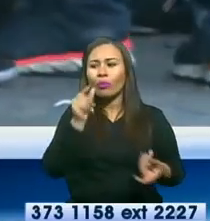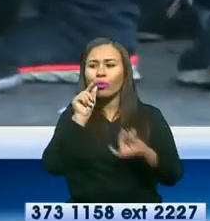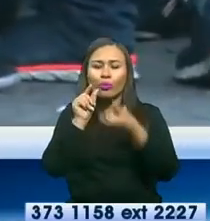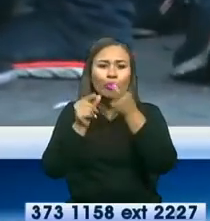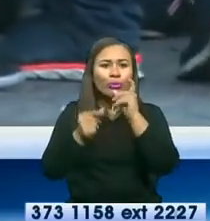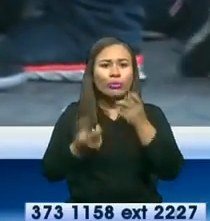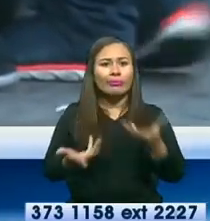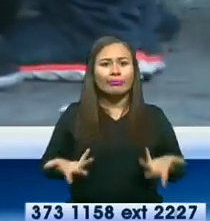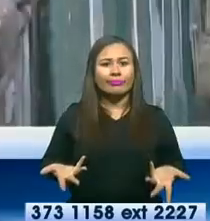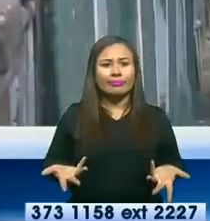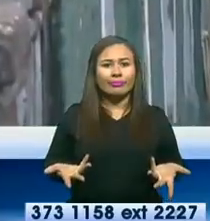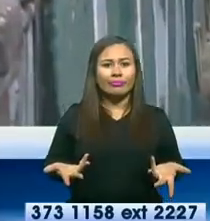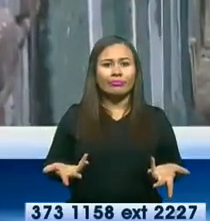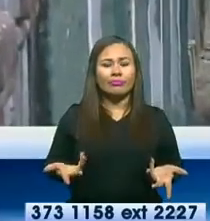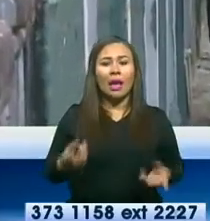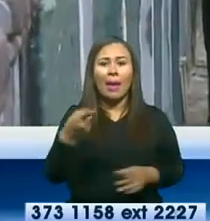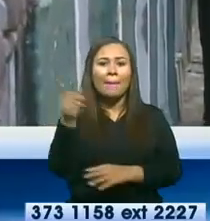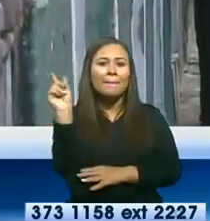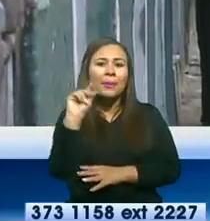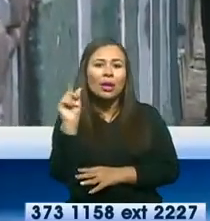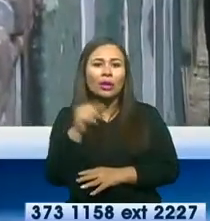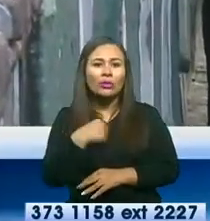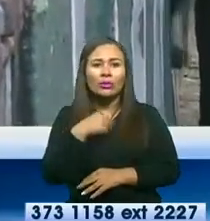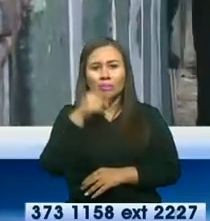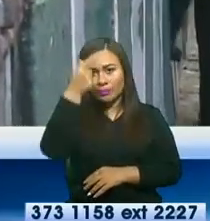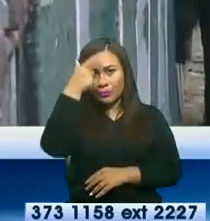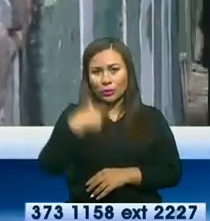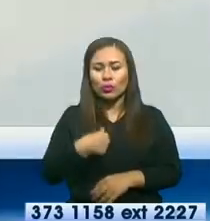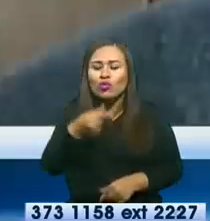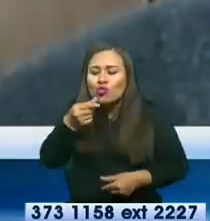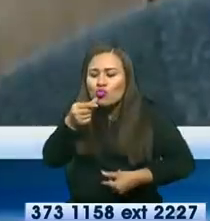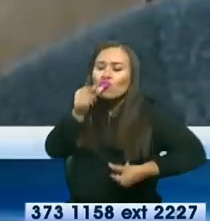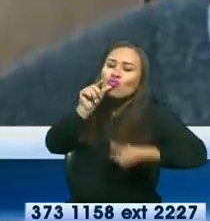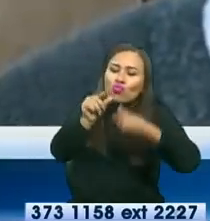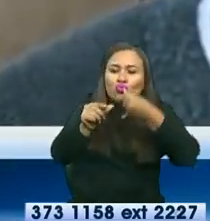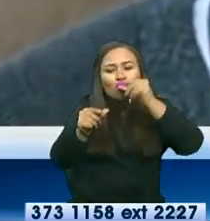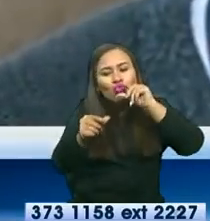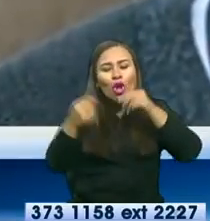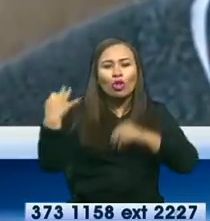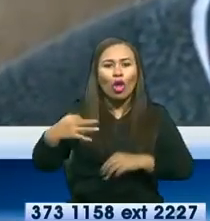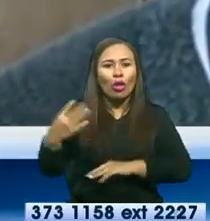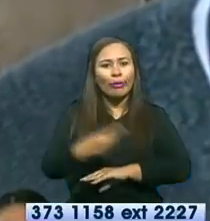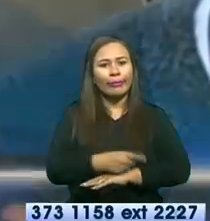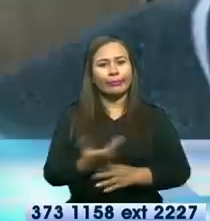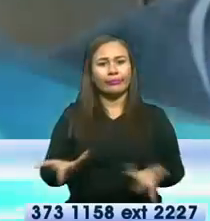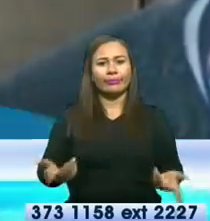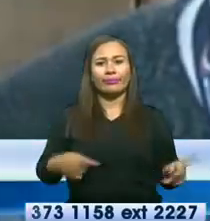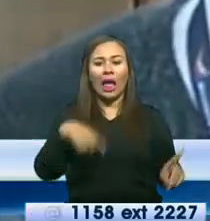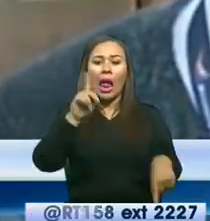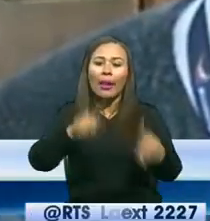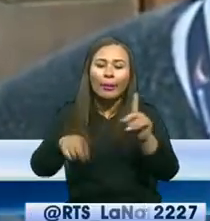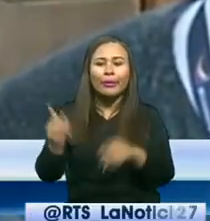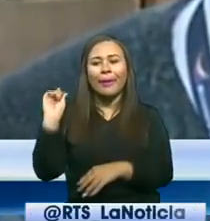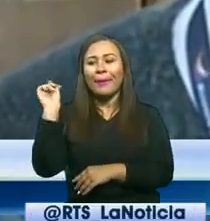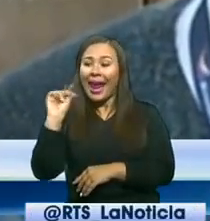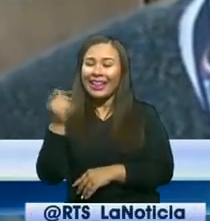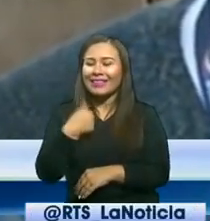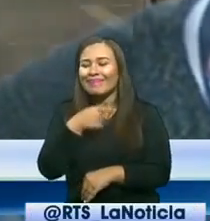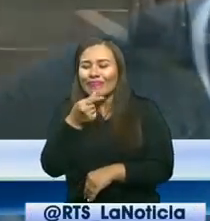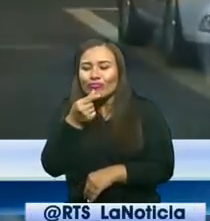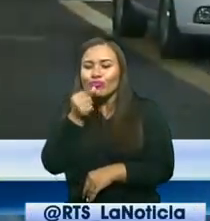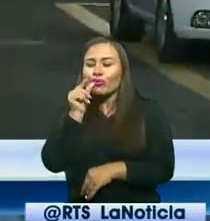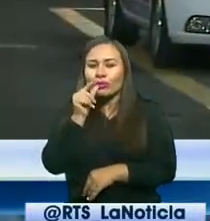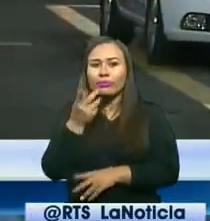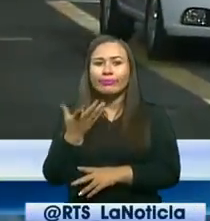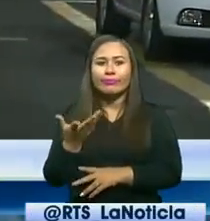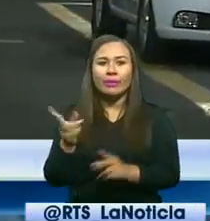alcoholismo. Por su bajo precio, los chumaditos lo consumen a diario. Vamos a proceder a las clausuras de los establecimientos y al decomiso del material.